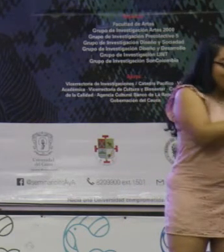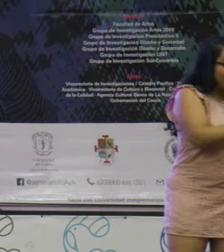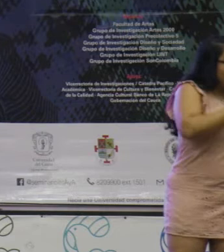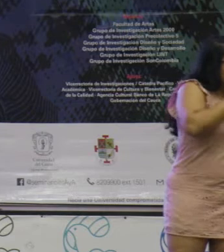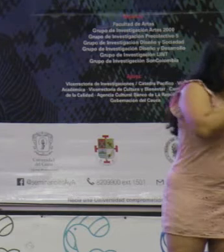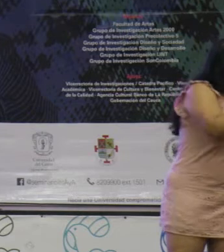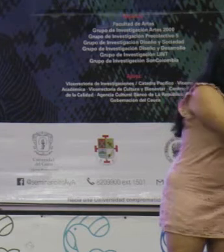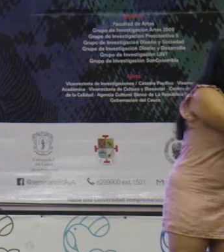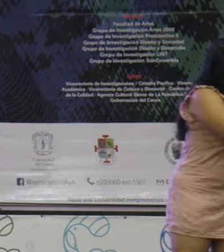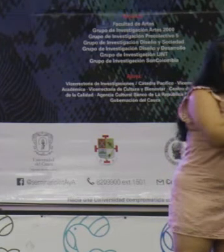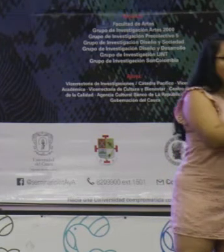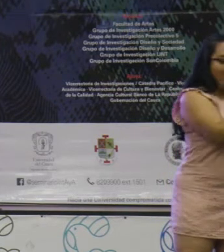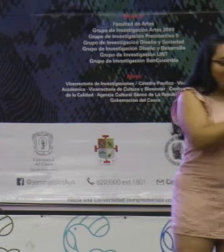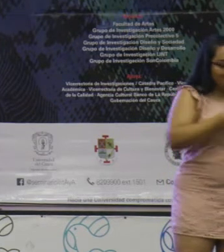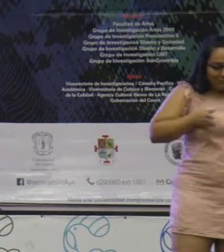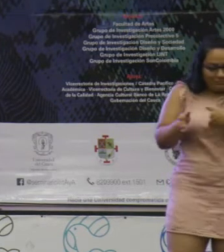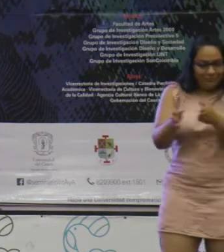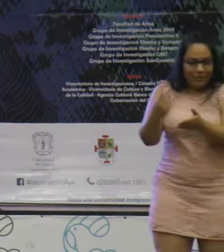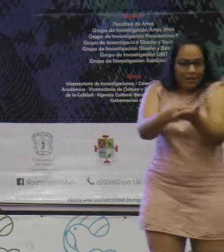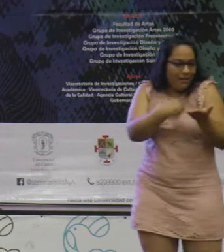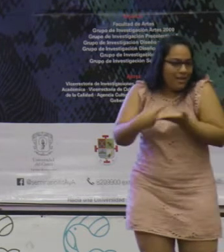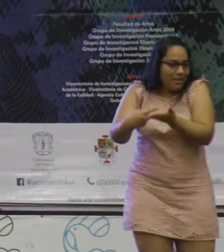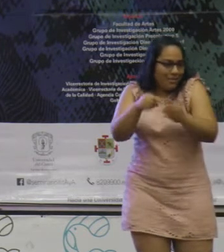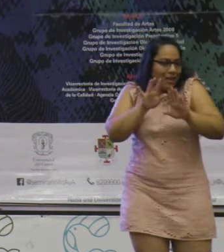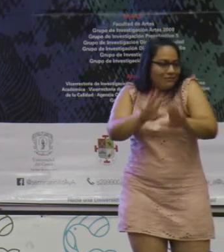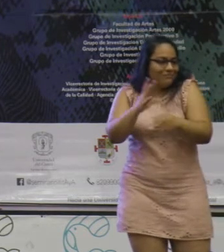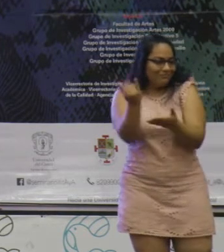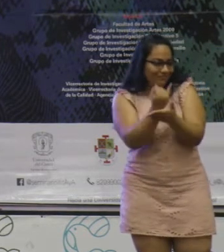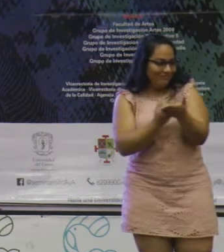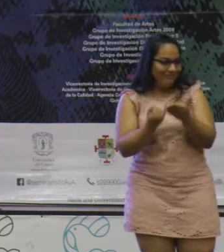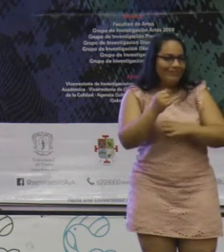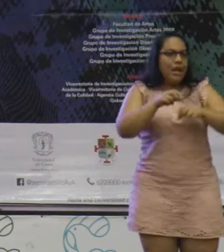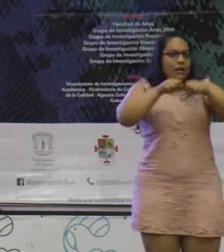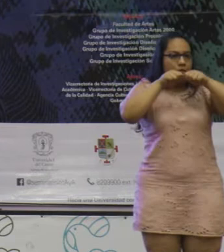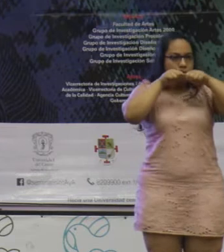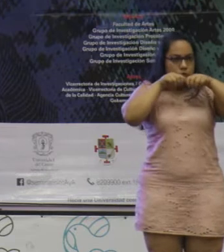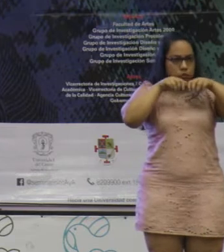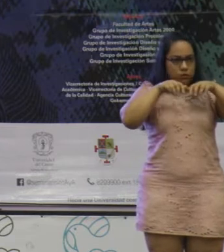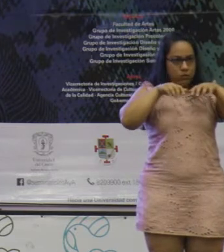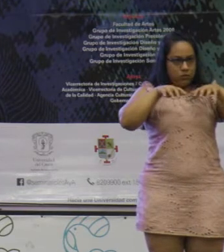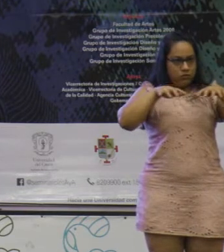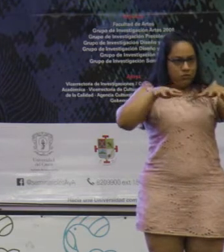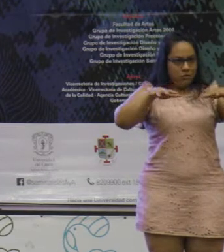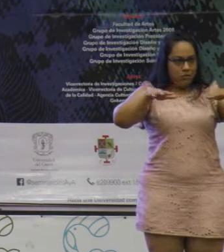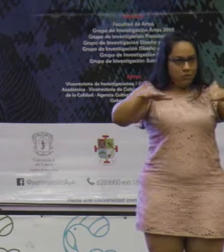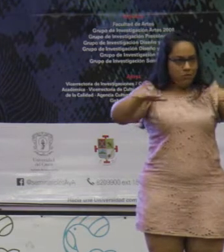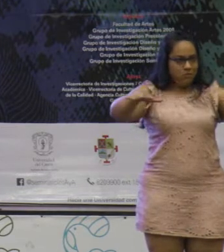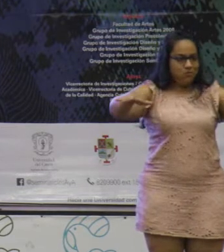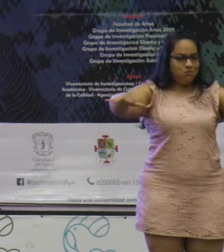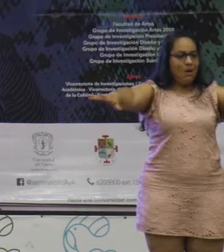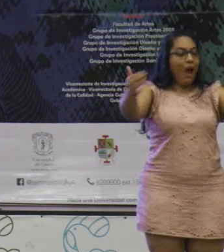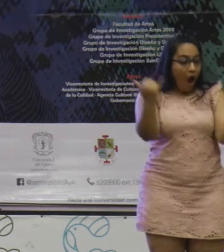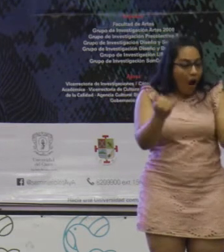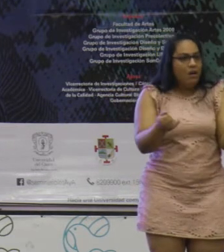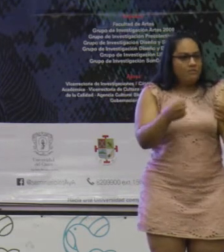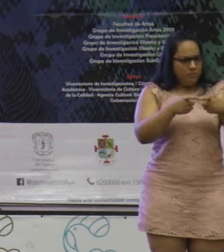discutimos o qué hacemos? ¿Vale? Por suerte creo que cada vez hay más eco hay más eco en este tipo de prácticas y cada vez hay más